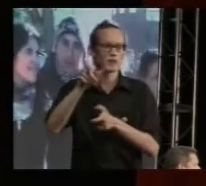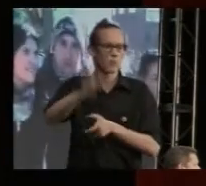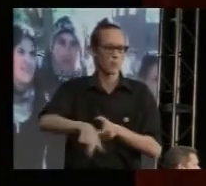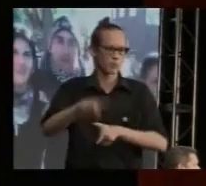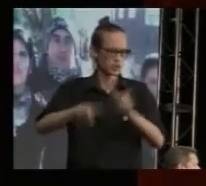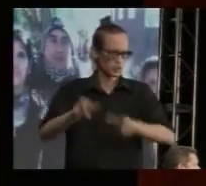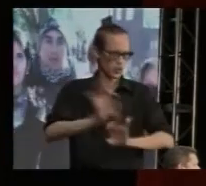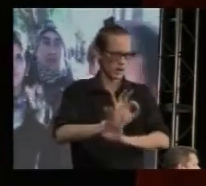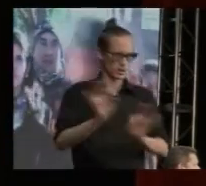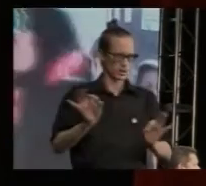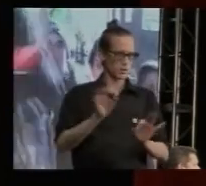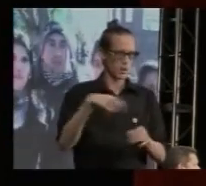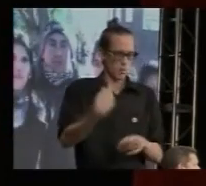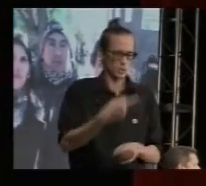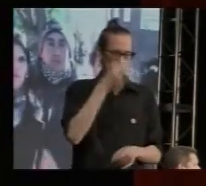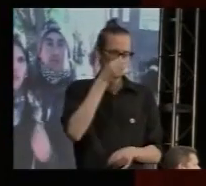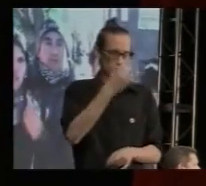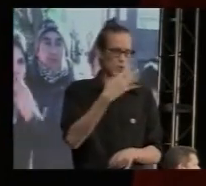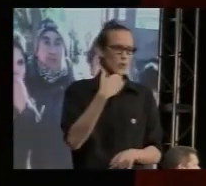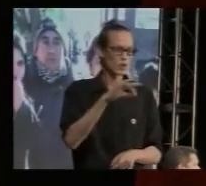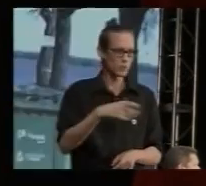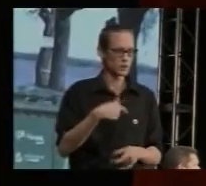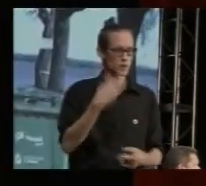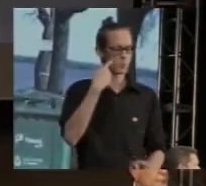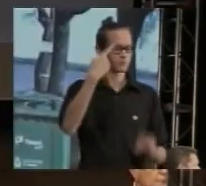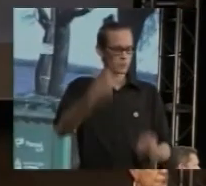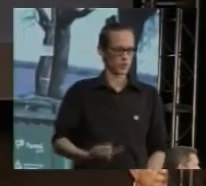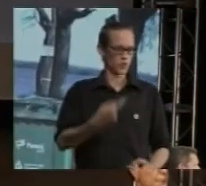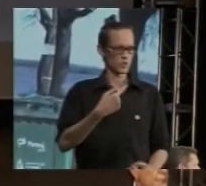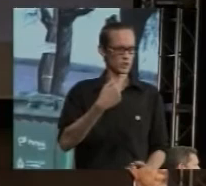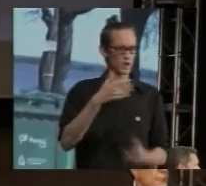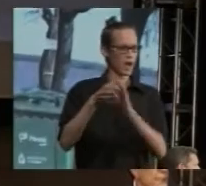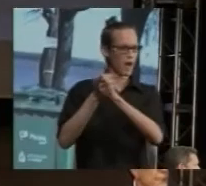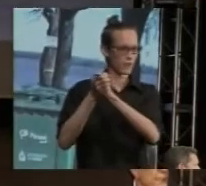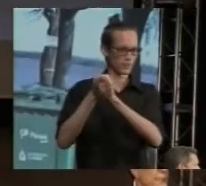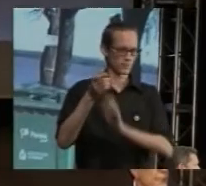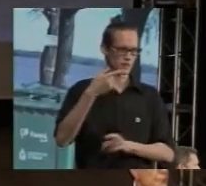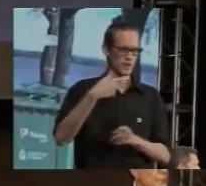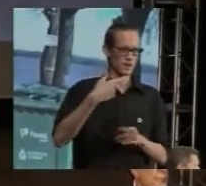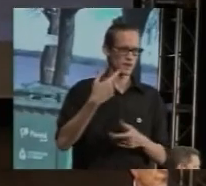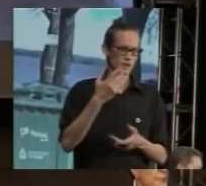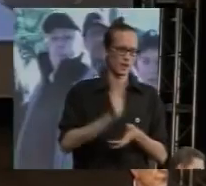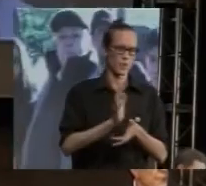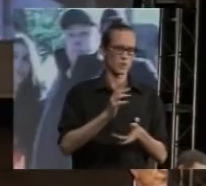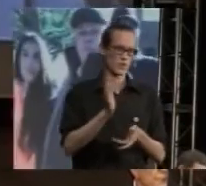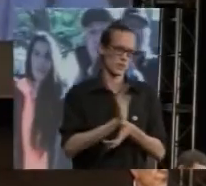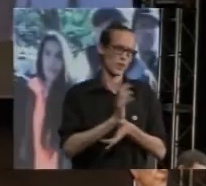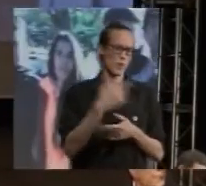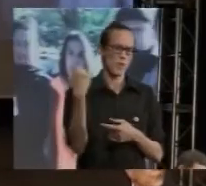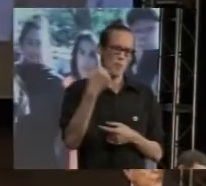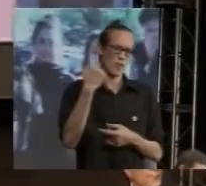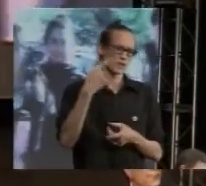marzo vamos a homenajear a Raúl Alfonsín, que fue ejemplo de patriotismo y coraje en aquellos negros años y de fortaleza